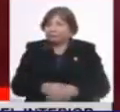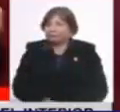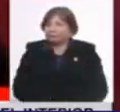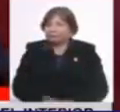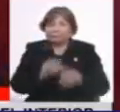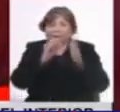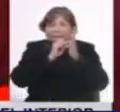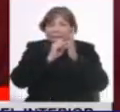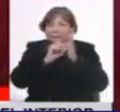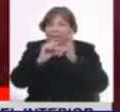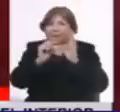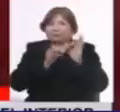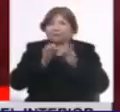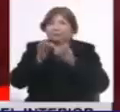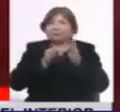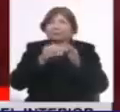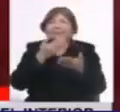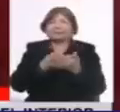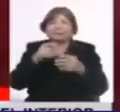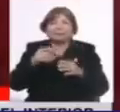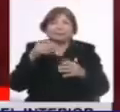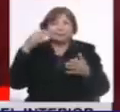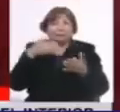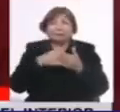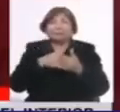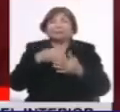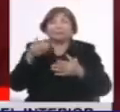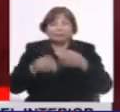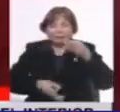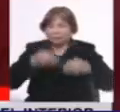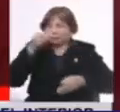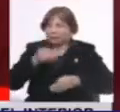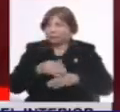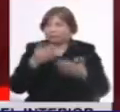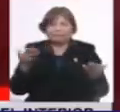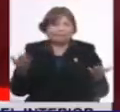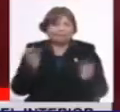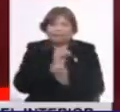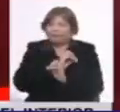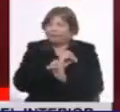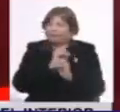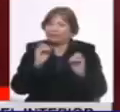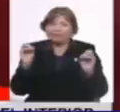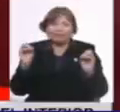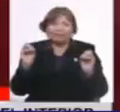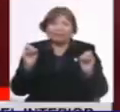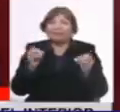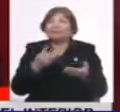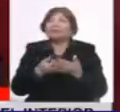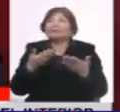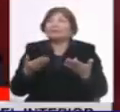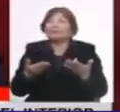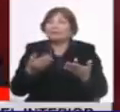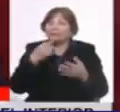la descripción de ese delito de obstrucción a la justicia. No hay ninguno, señor. Lo que hay